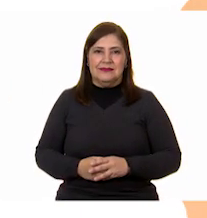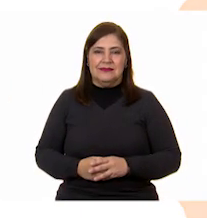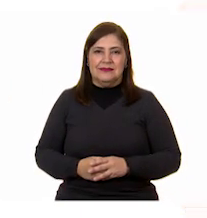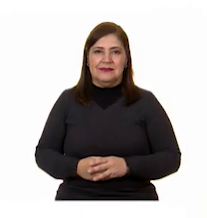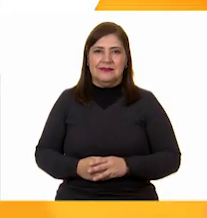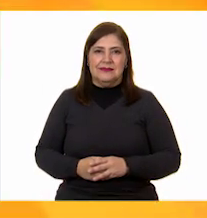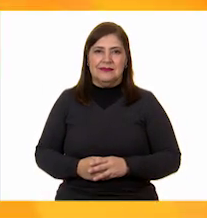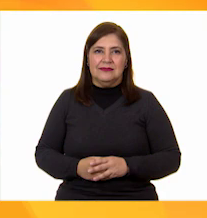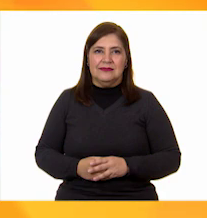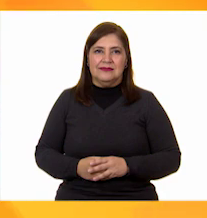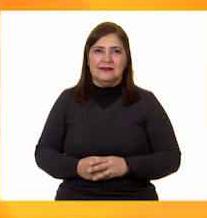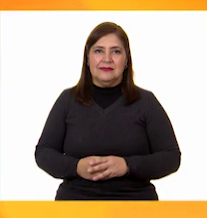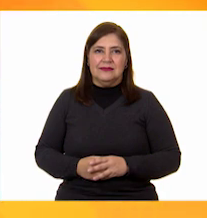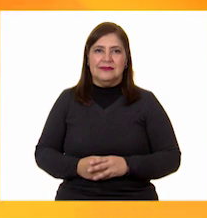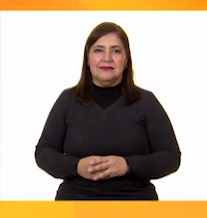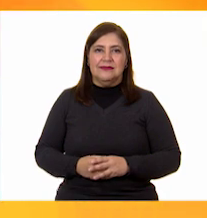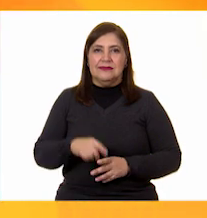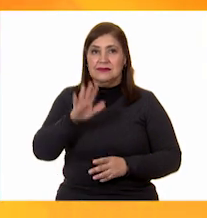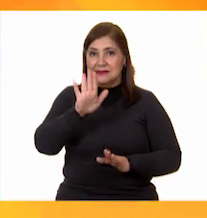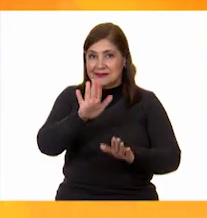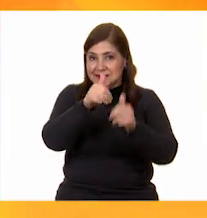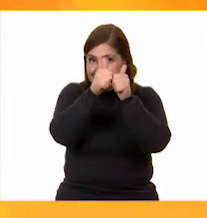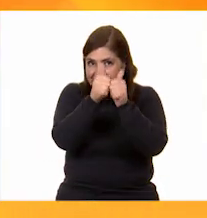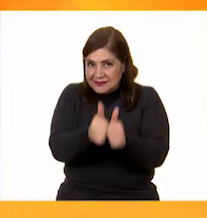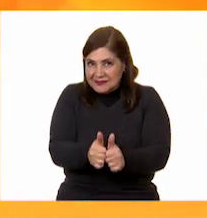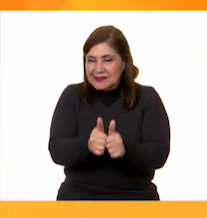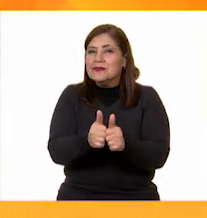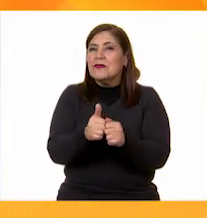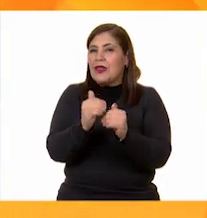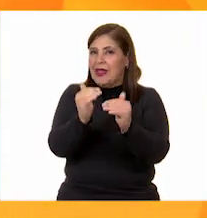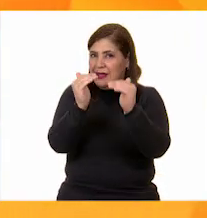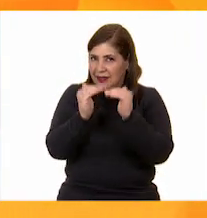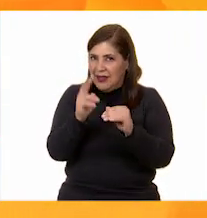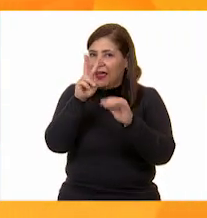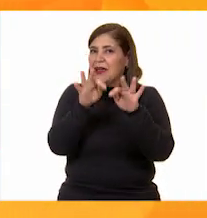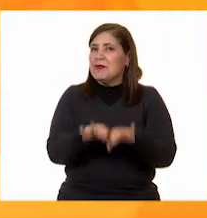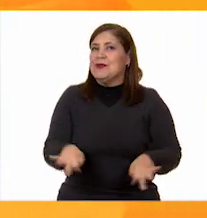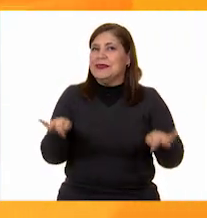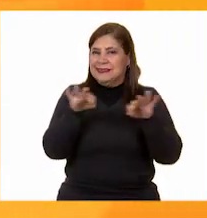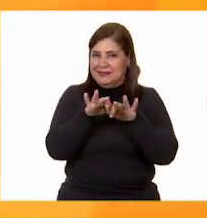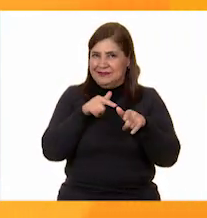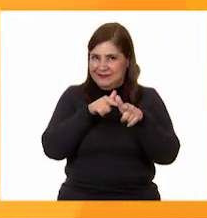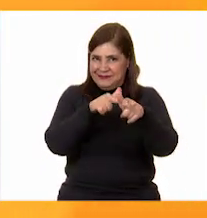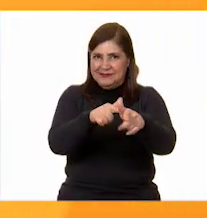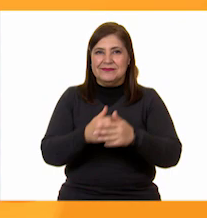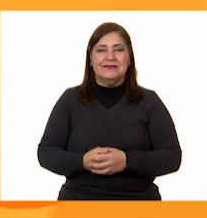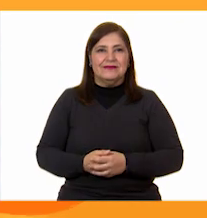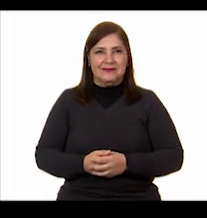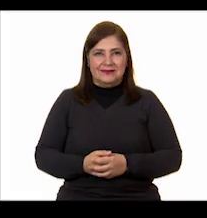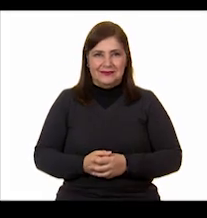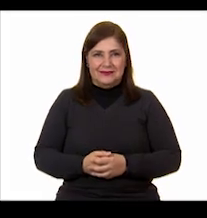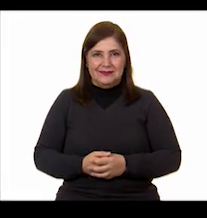aprendeencasa.cep.gov.mx. No te muevas de tu lugar porque viene algo muy importante.